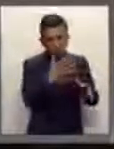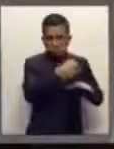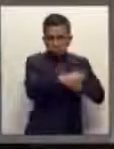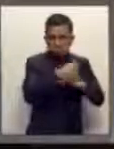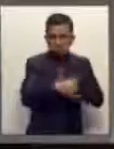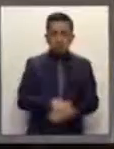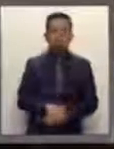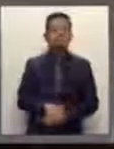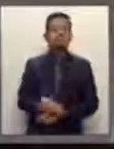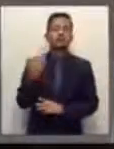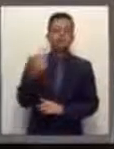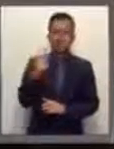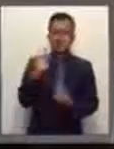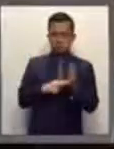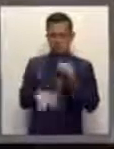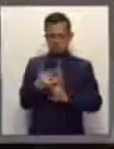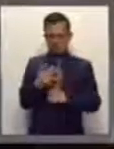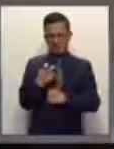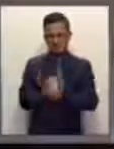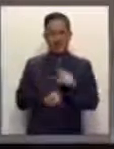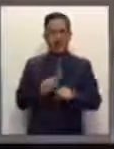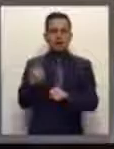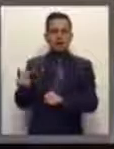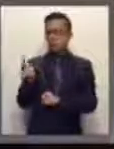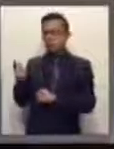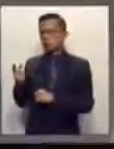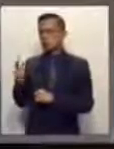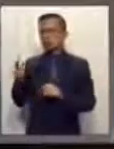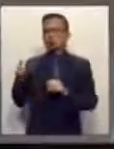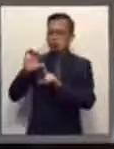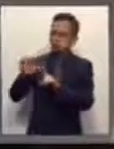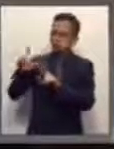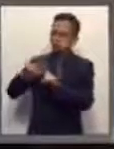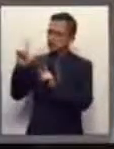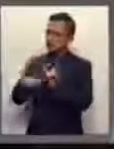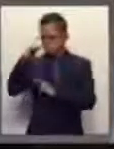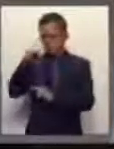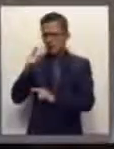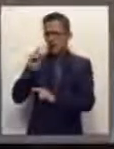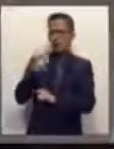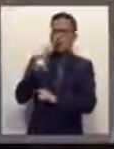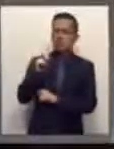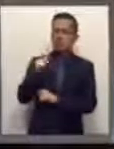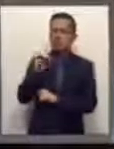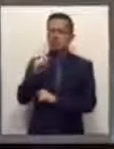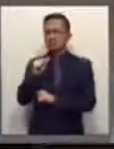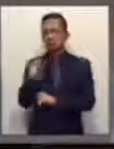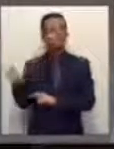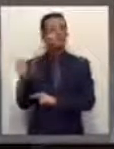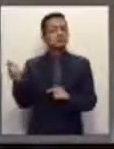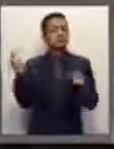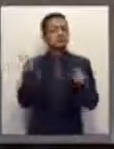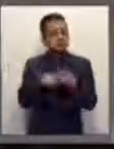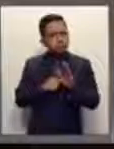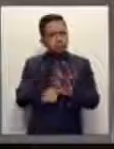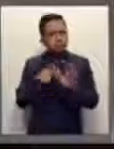Competencia publicó su reporte sobre las condiciones de competencia en el sector agroalimentario. En el mismo se hace